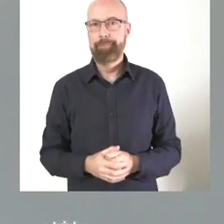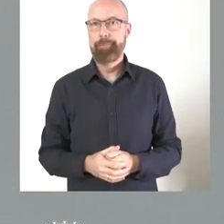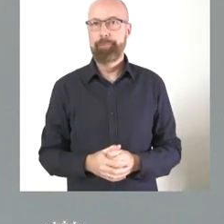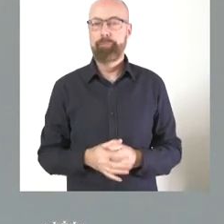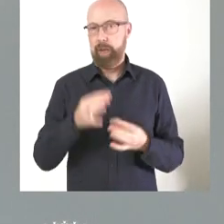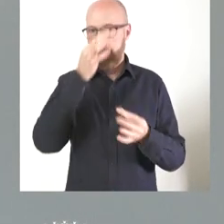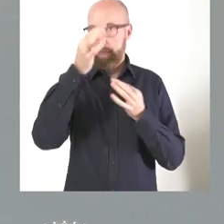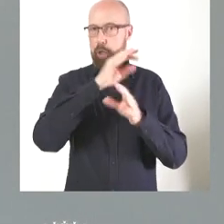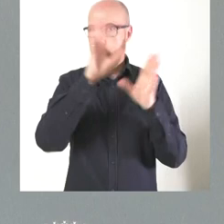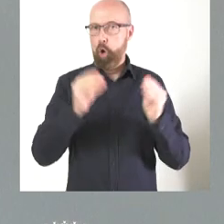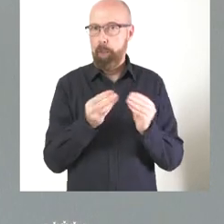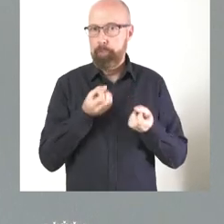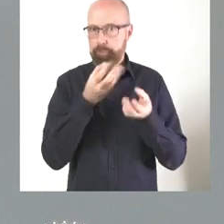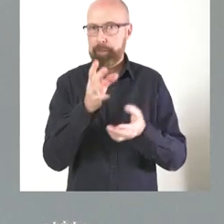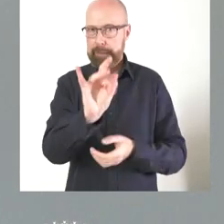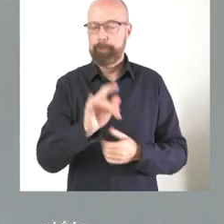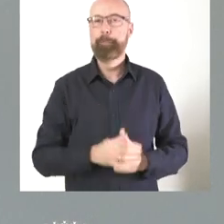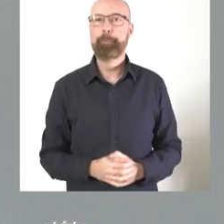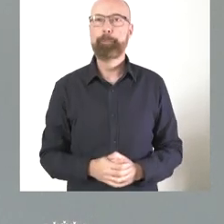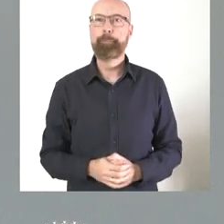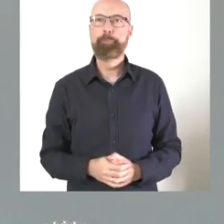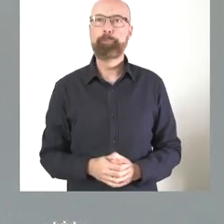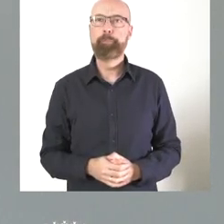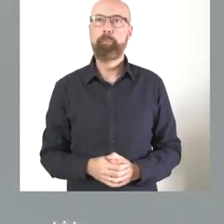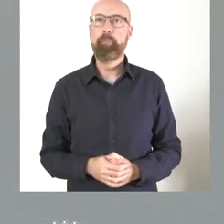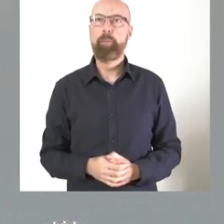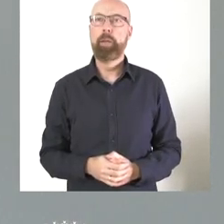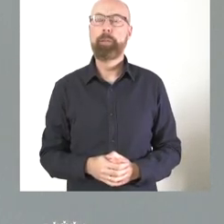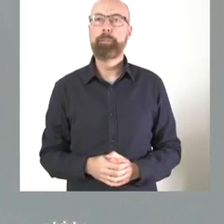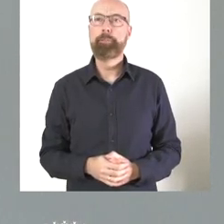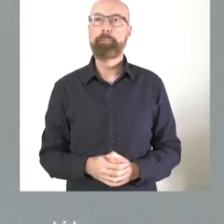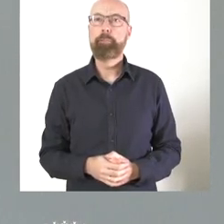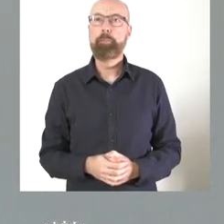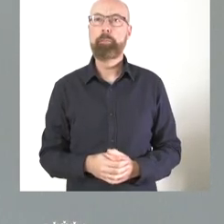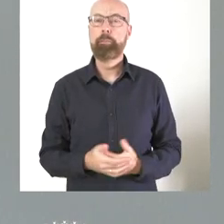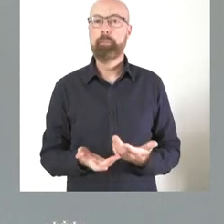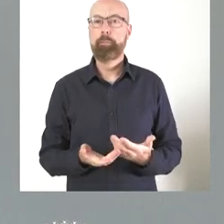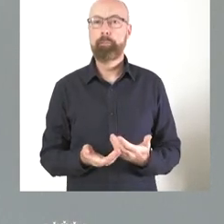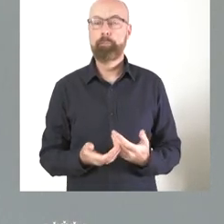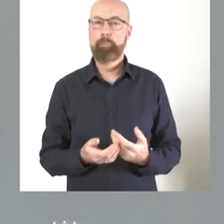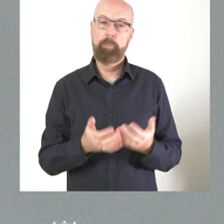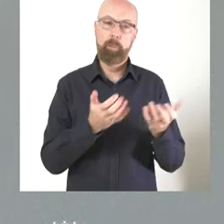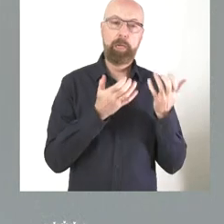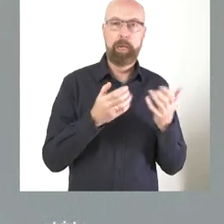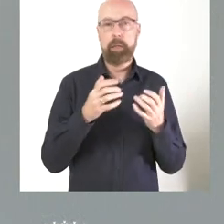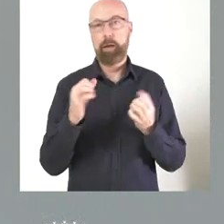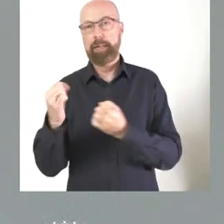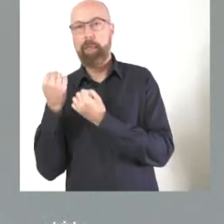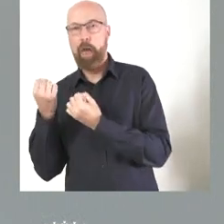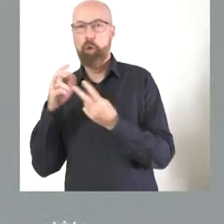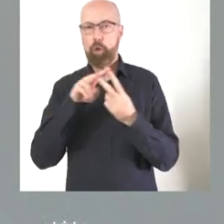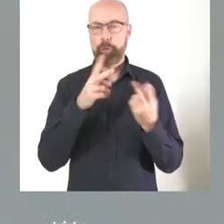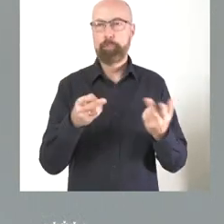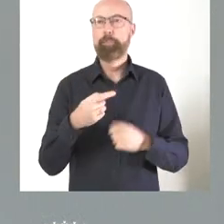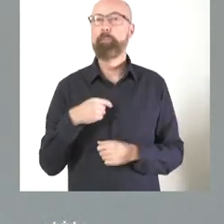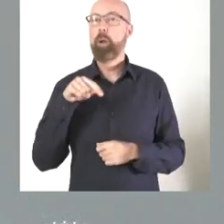el dato global y el dato específico de la provincia de León con diferencia de cuáles fueron favorables y desfavorables pues terminamos